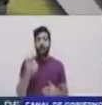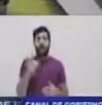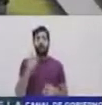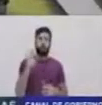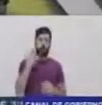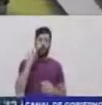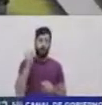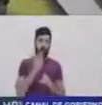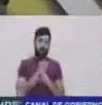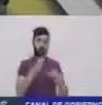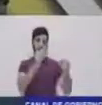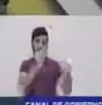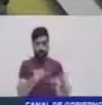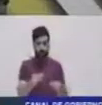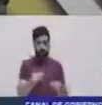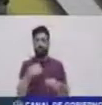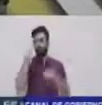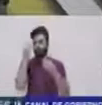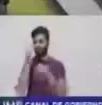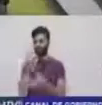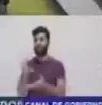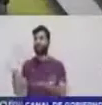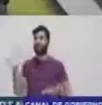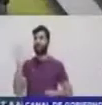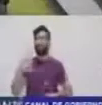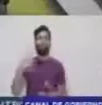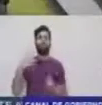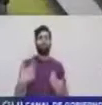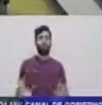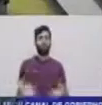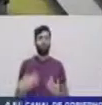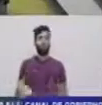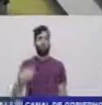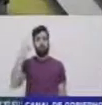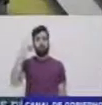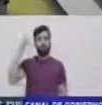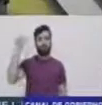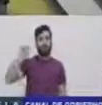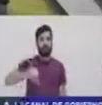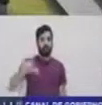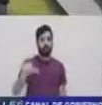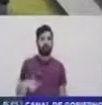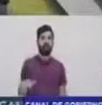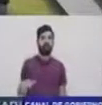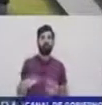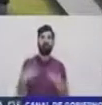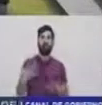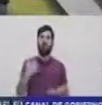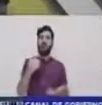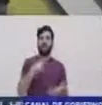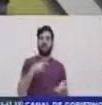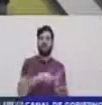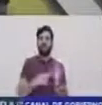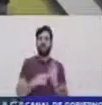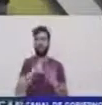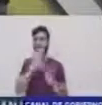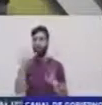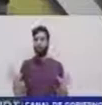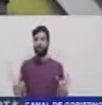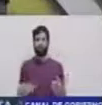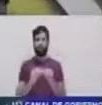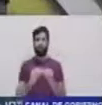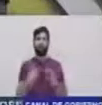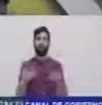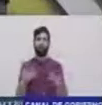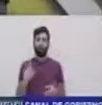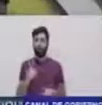a que se difundan rumores, calumnias o incluso se han dado situaciones en donde se viraliza algo que no